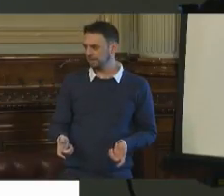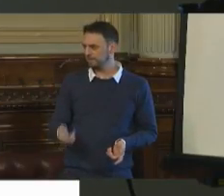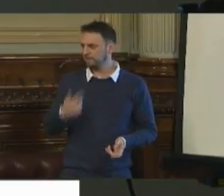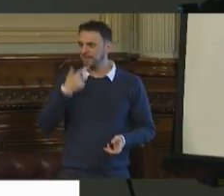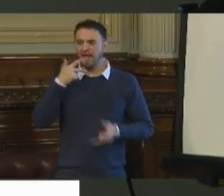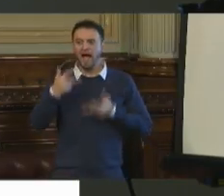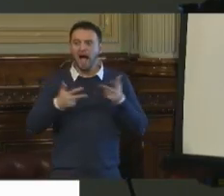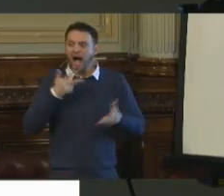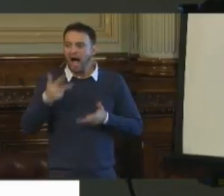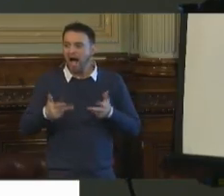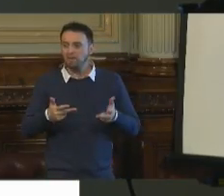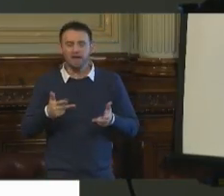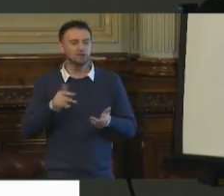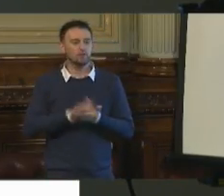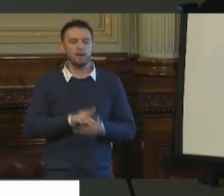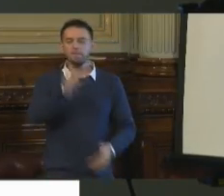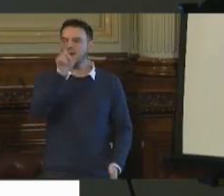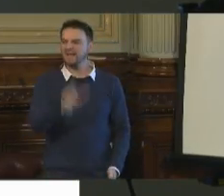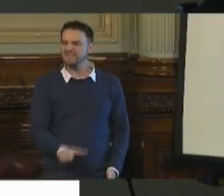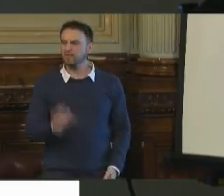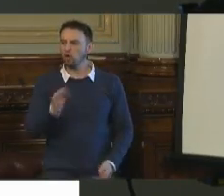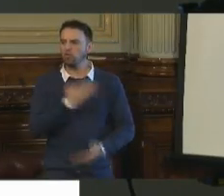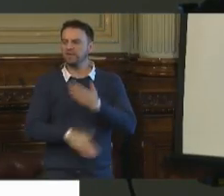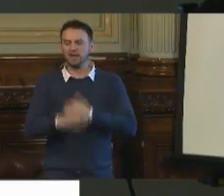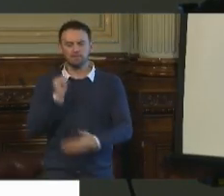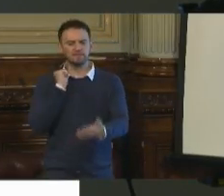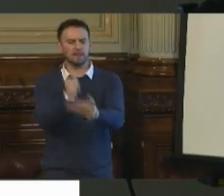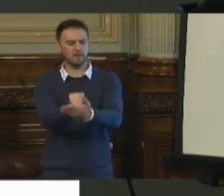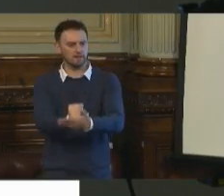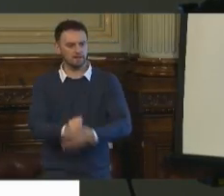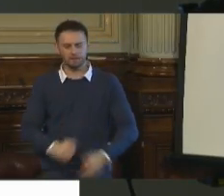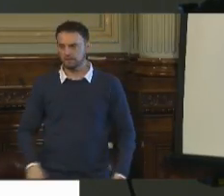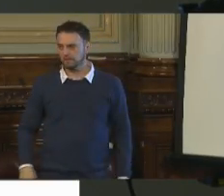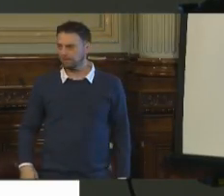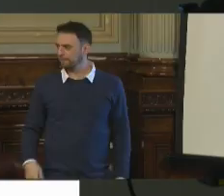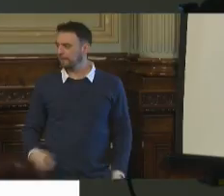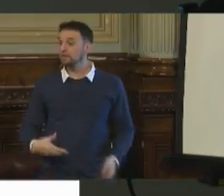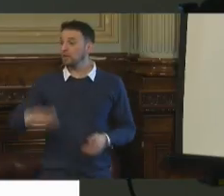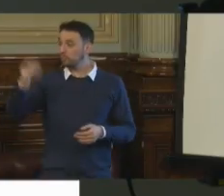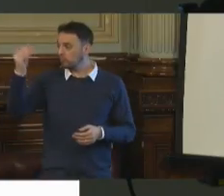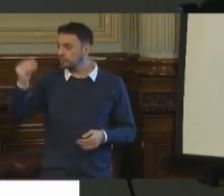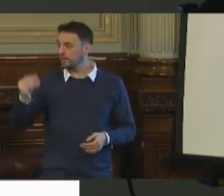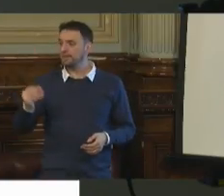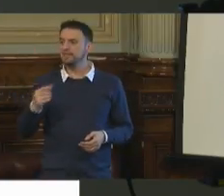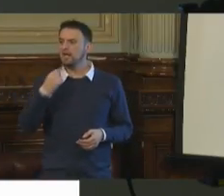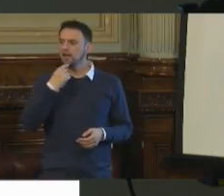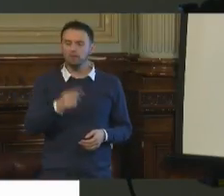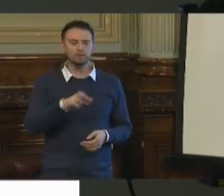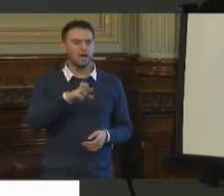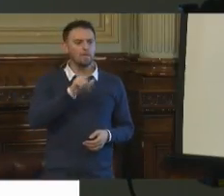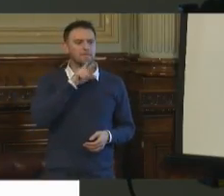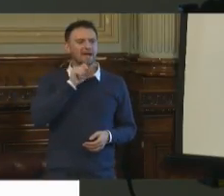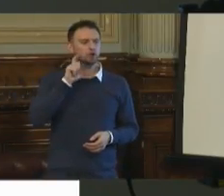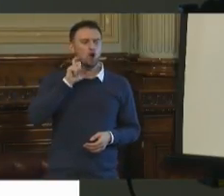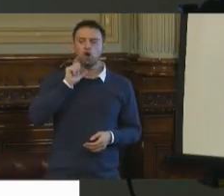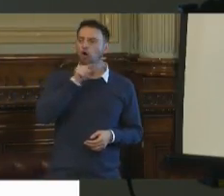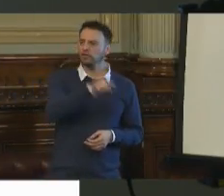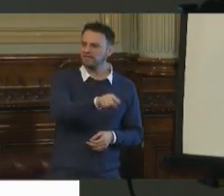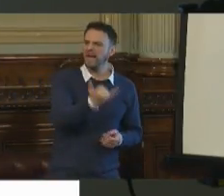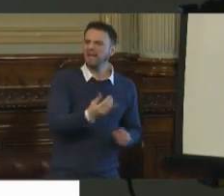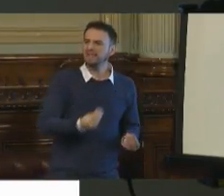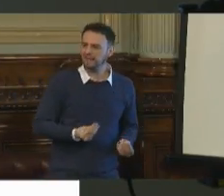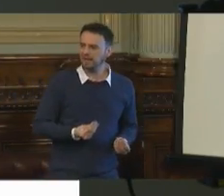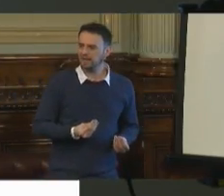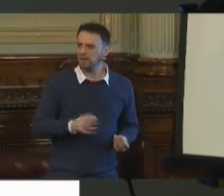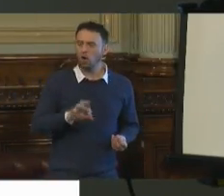hablar de pacientes y patologías no muchas veces esto está muy instalado no se dice que patología tiene o es paciente o